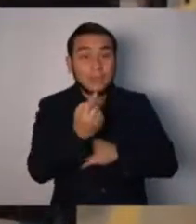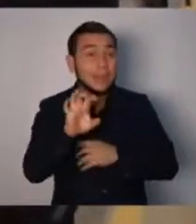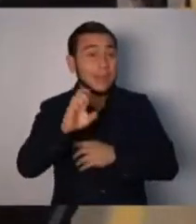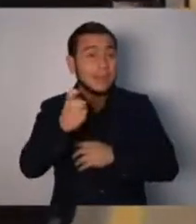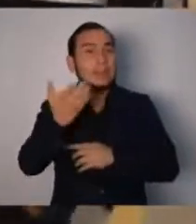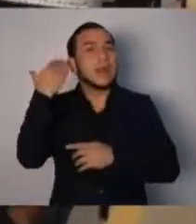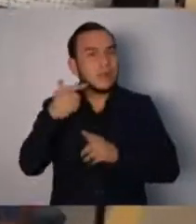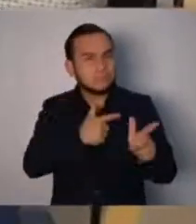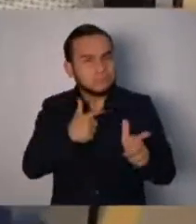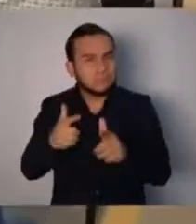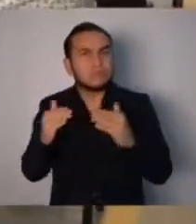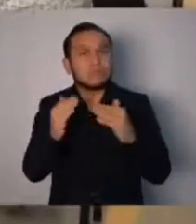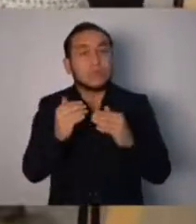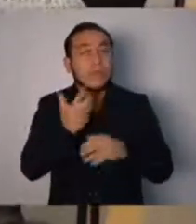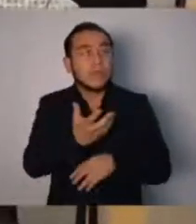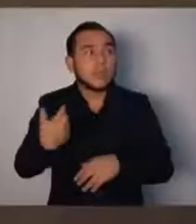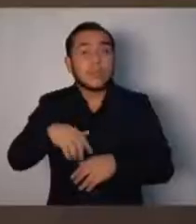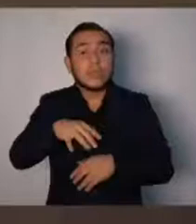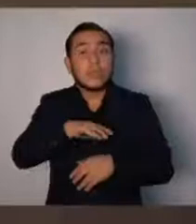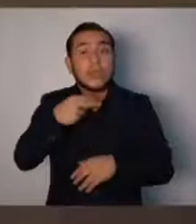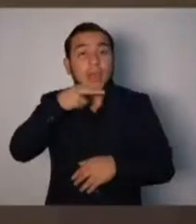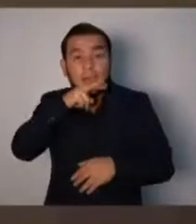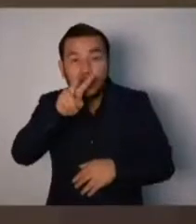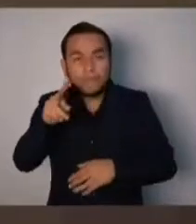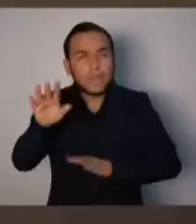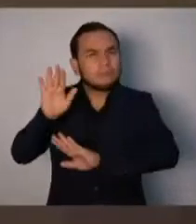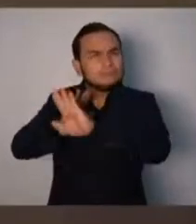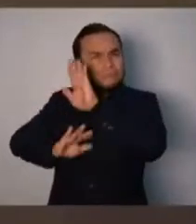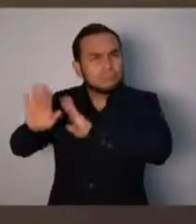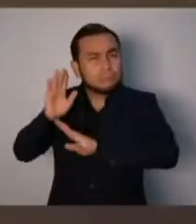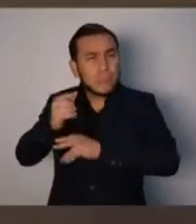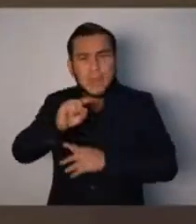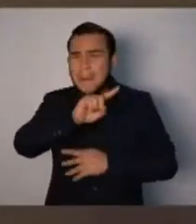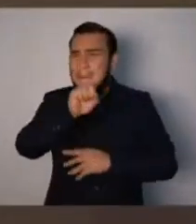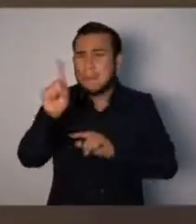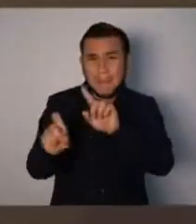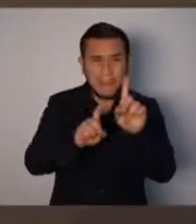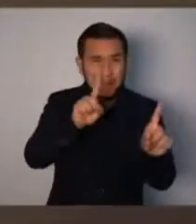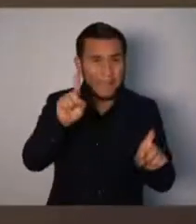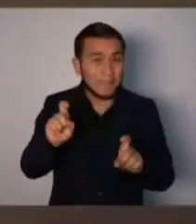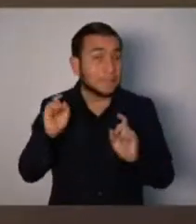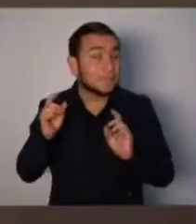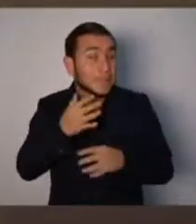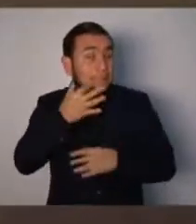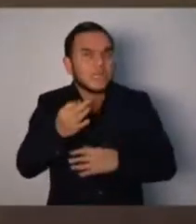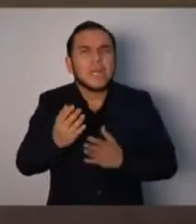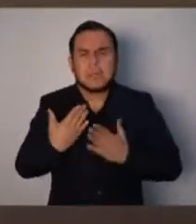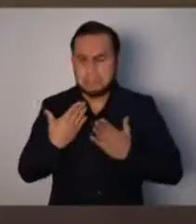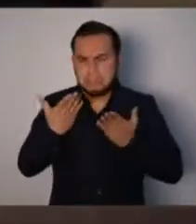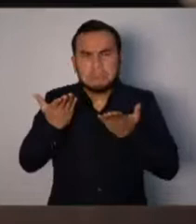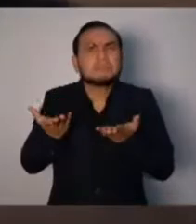y a los ex combatientes del fmln histórico pregúntenles que les dieron